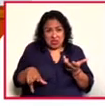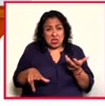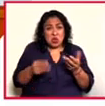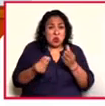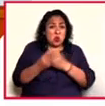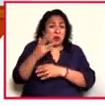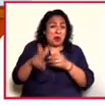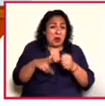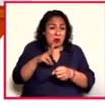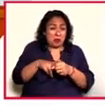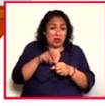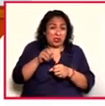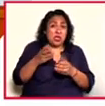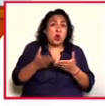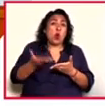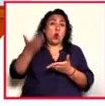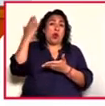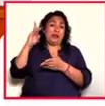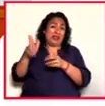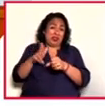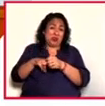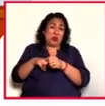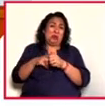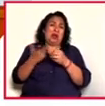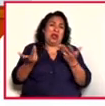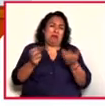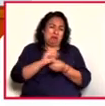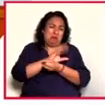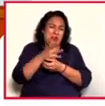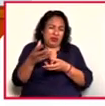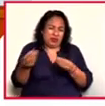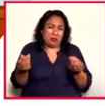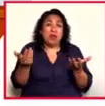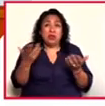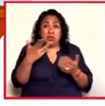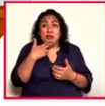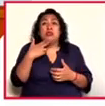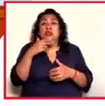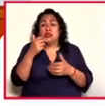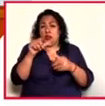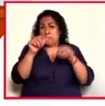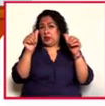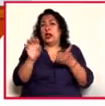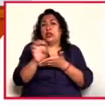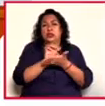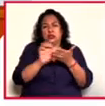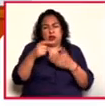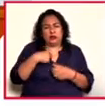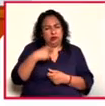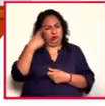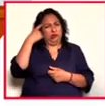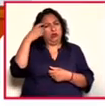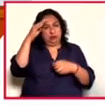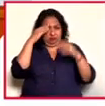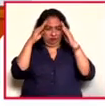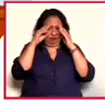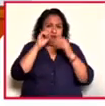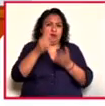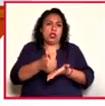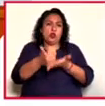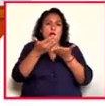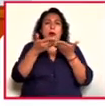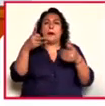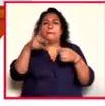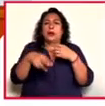qué tan normal era lo que vivíamos antes de la pandemia. Sirvan las artes escénicas para hacer esta reflexión. Vamos a una brevísima